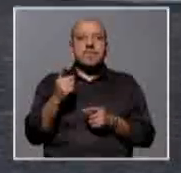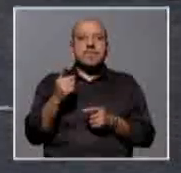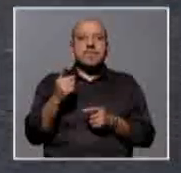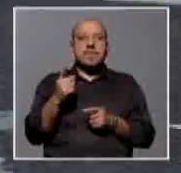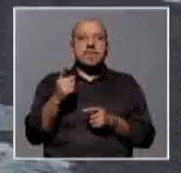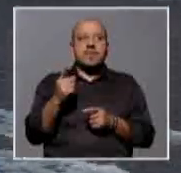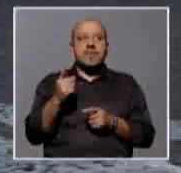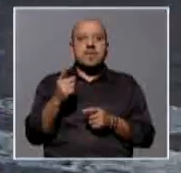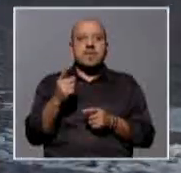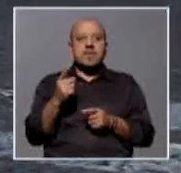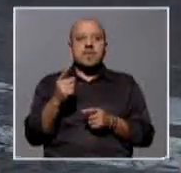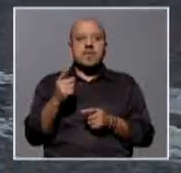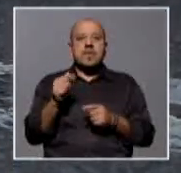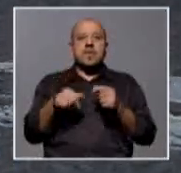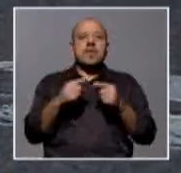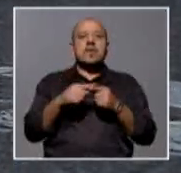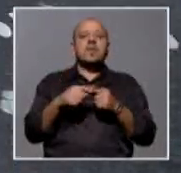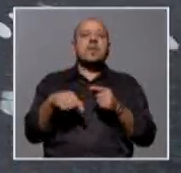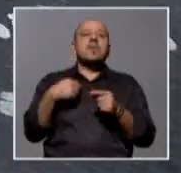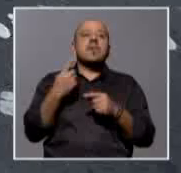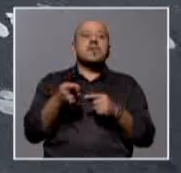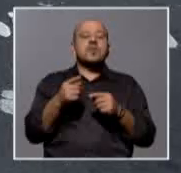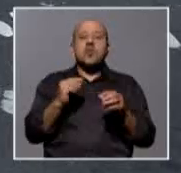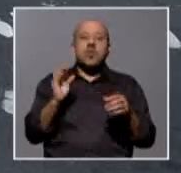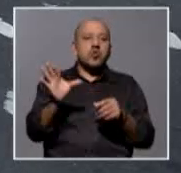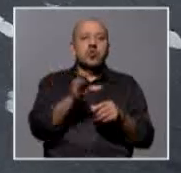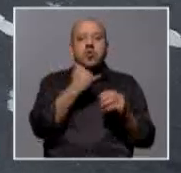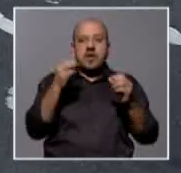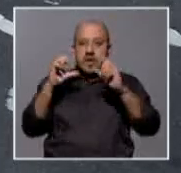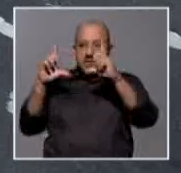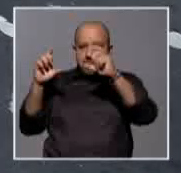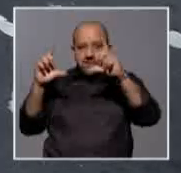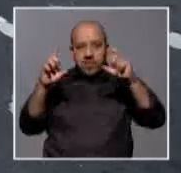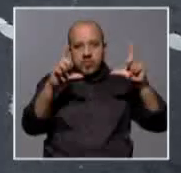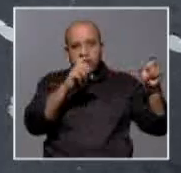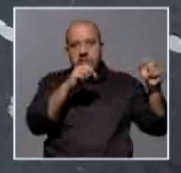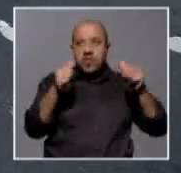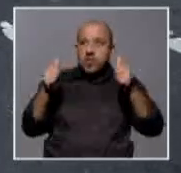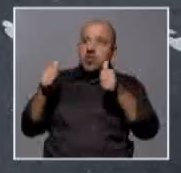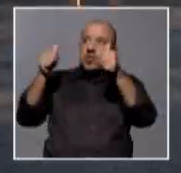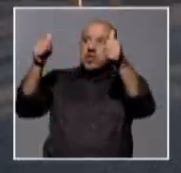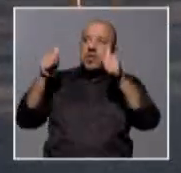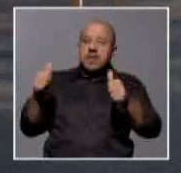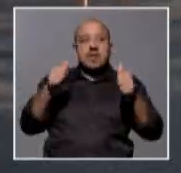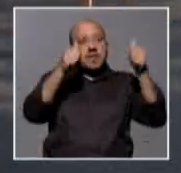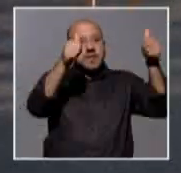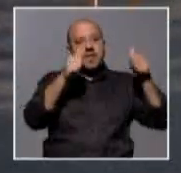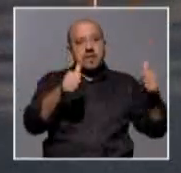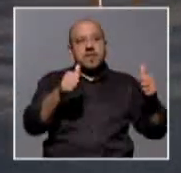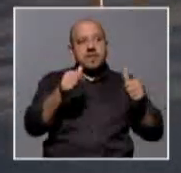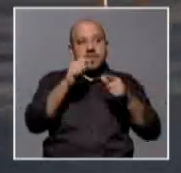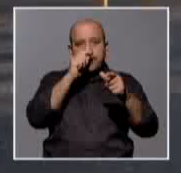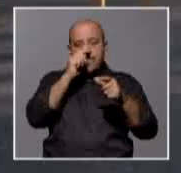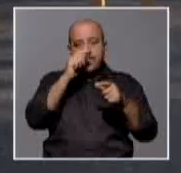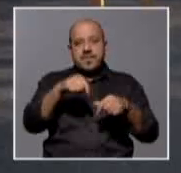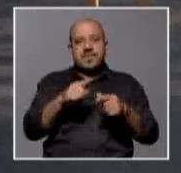a la que nos acercaremos más tarde, con todas las fotos, con los carteles de los desaparecidos, simulando lo que es la cabecera